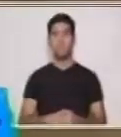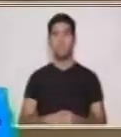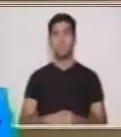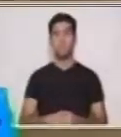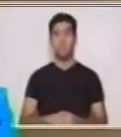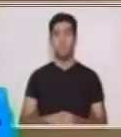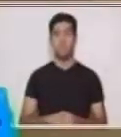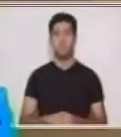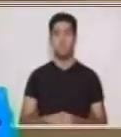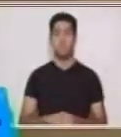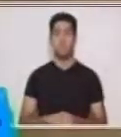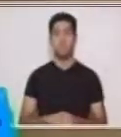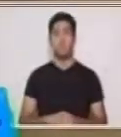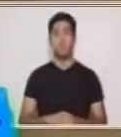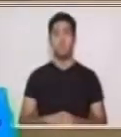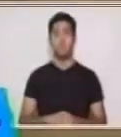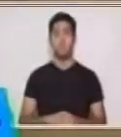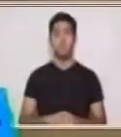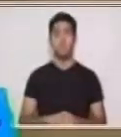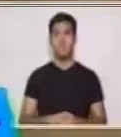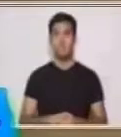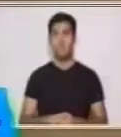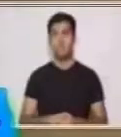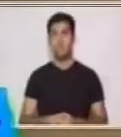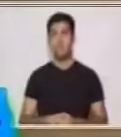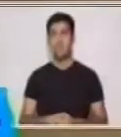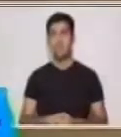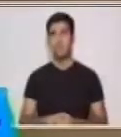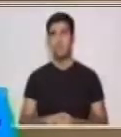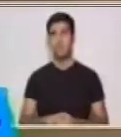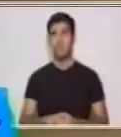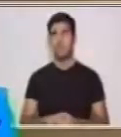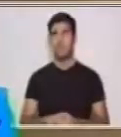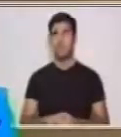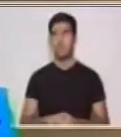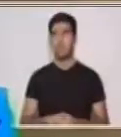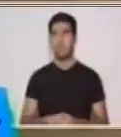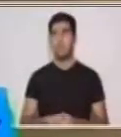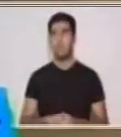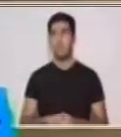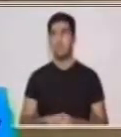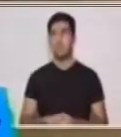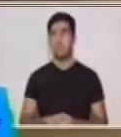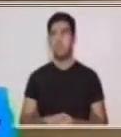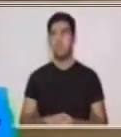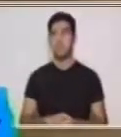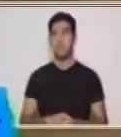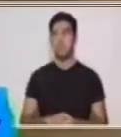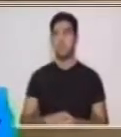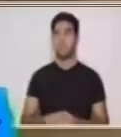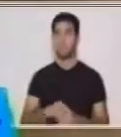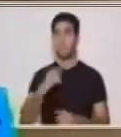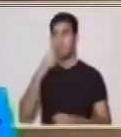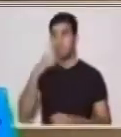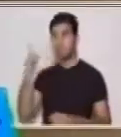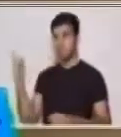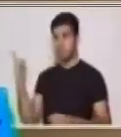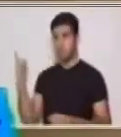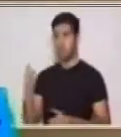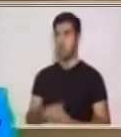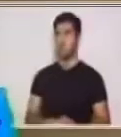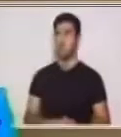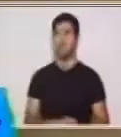primeramente estos 2 rectángulos de 5 por 7. 7 del lado horizontal y 5 de